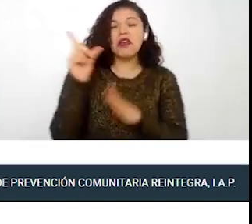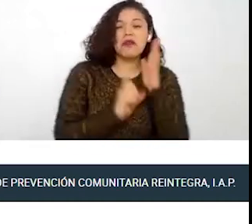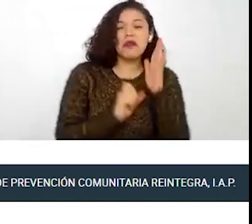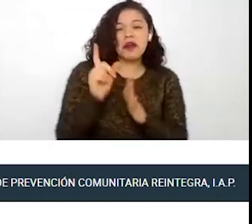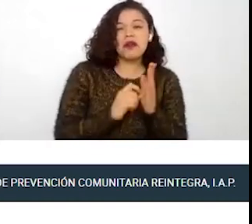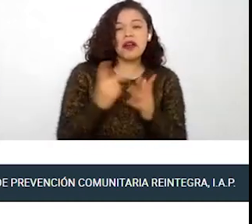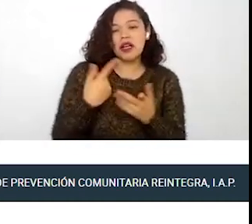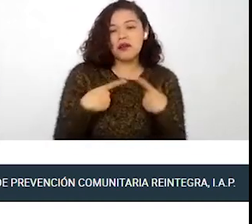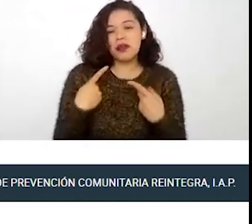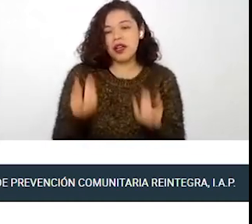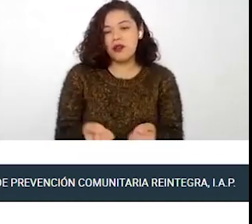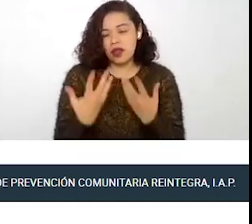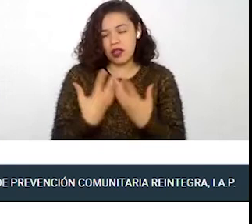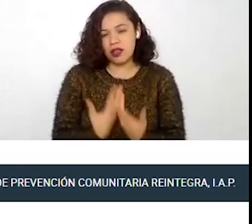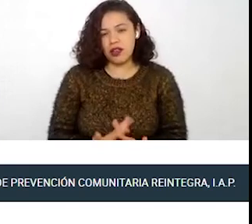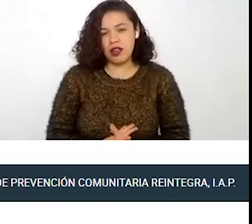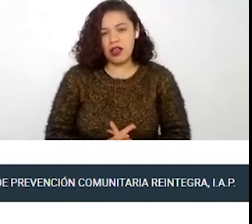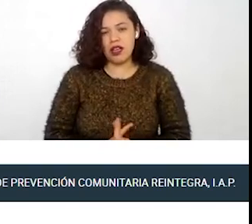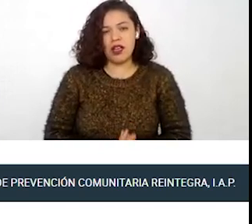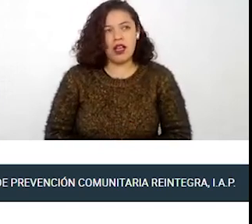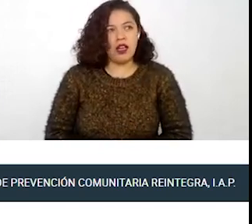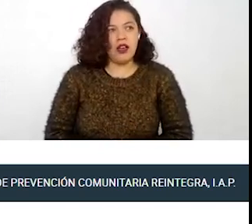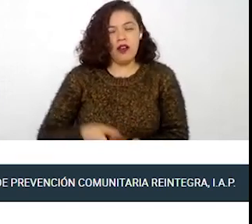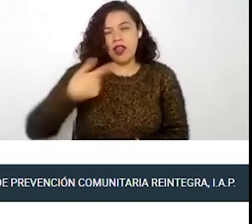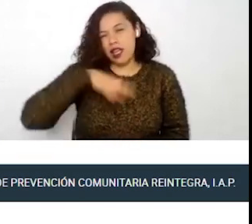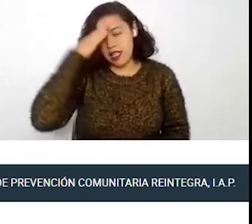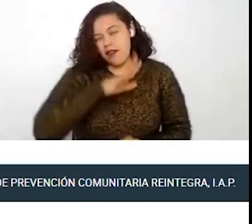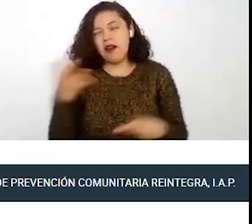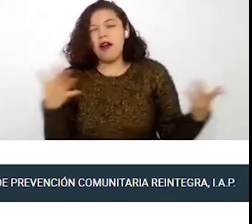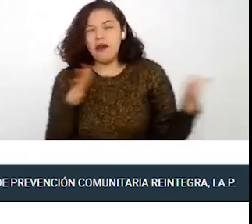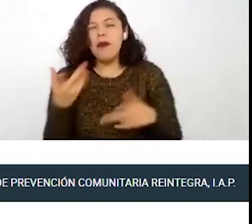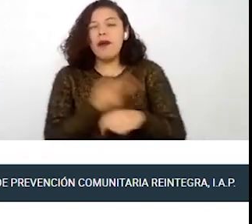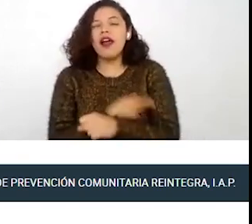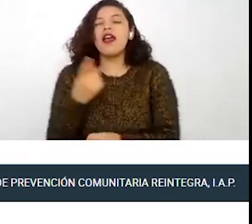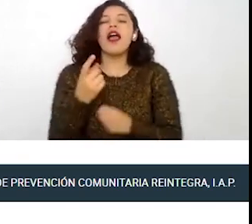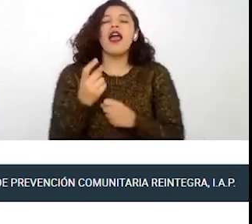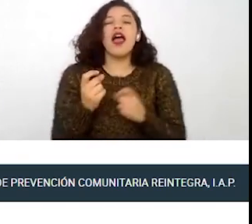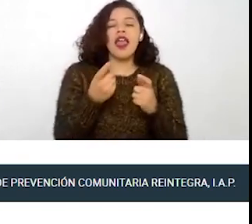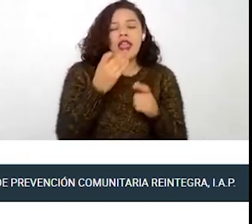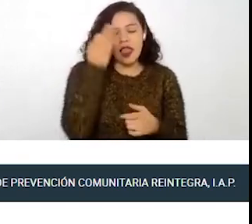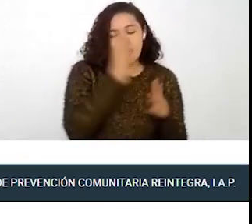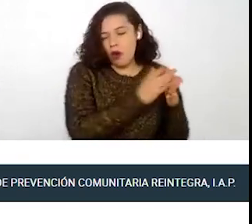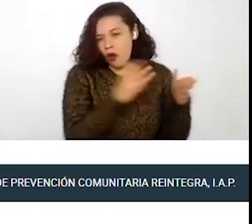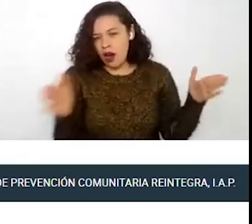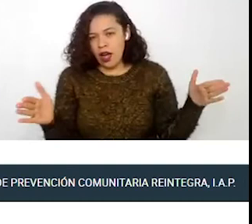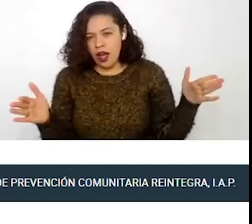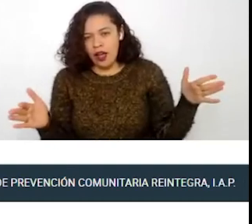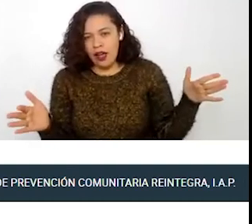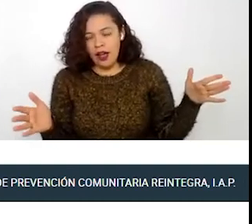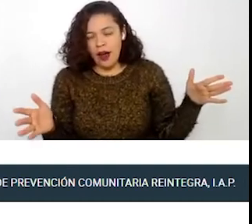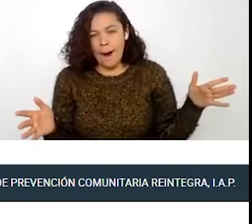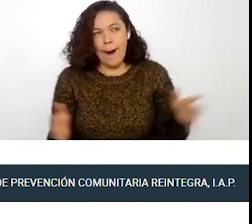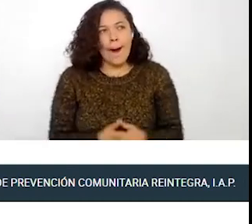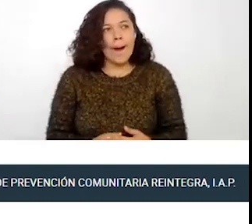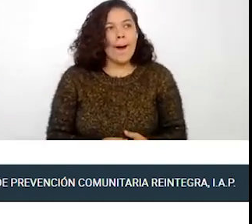de la cantidad de gente va a ser claro es ustedes ya saben más o menos cómo se mueve en el año Entonces en este caso como de acuerdo